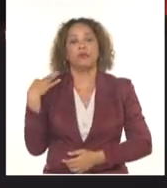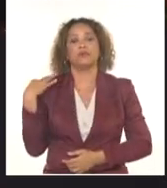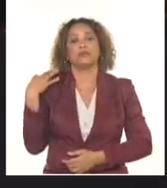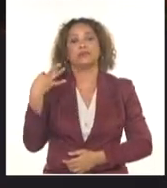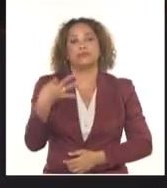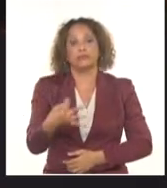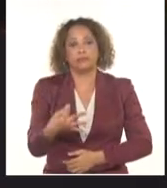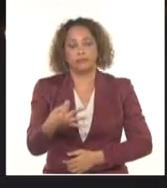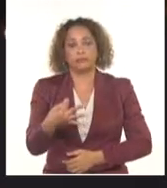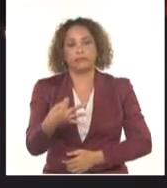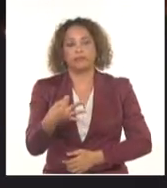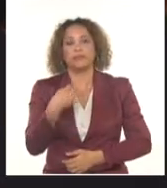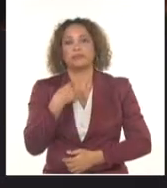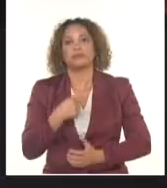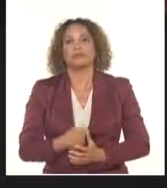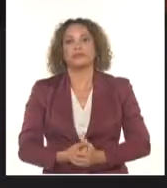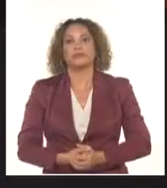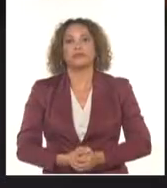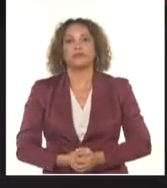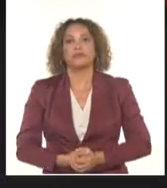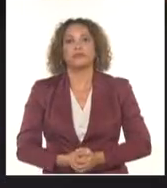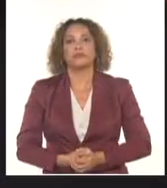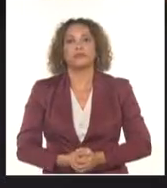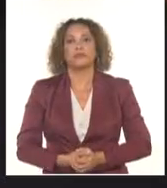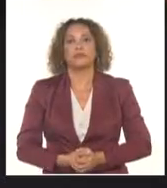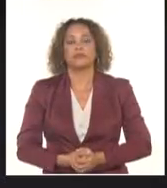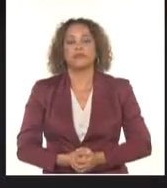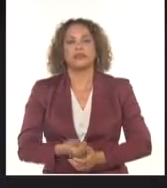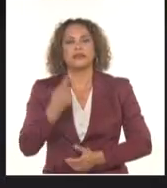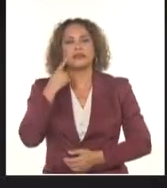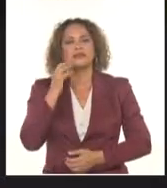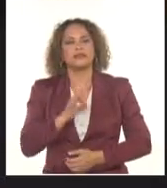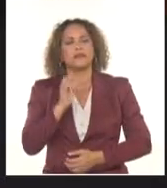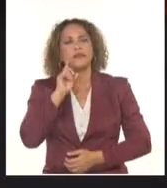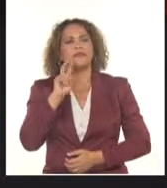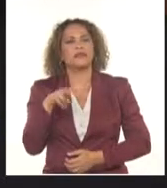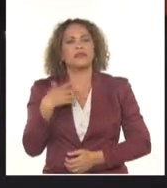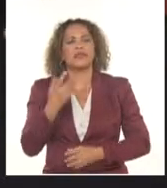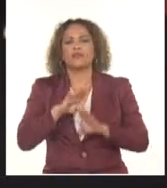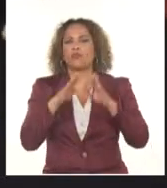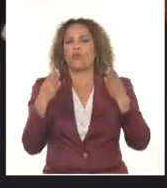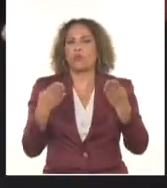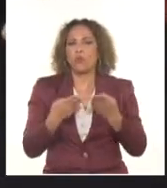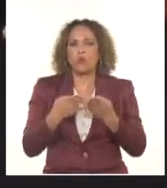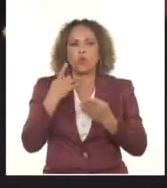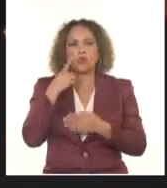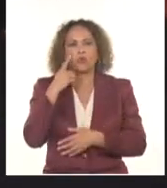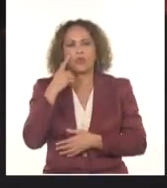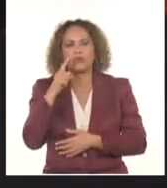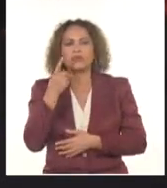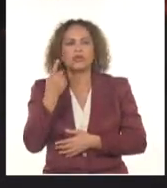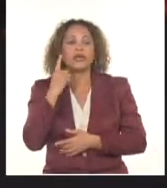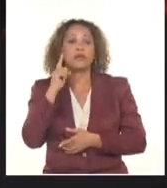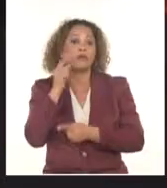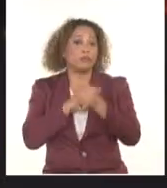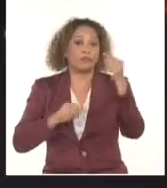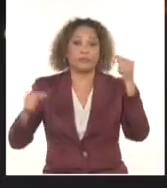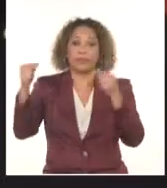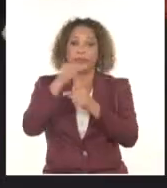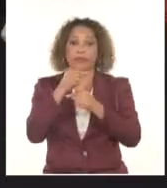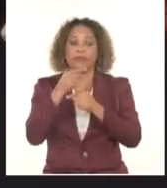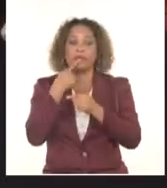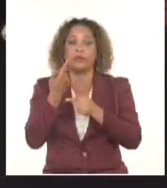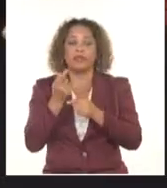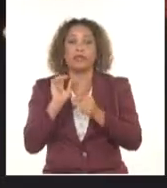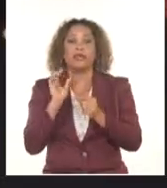me ha conferido mirando en todo por el bien y prosperidad de la